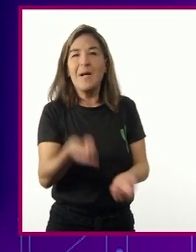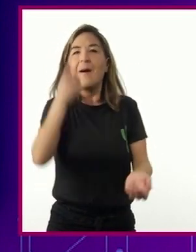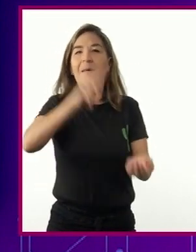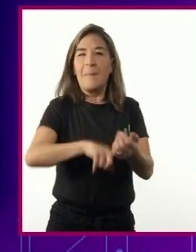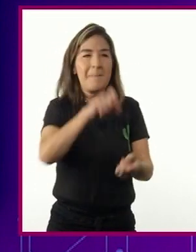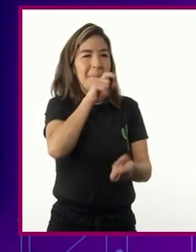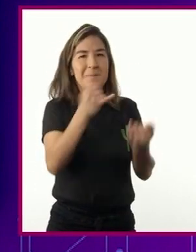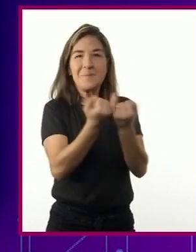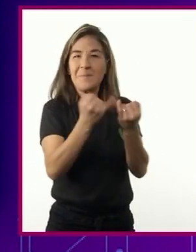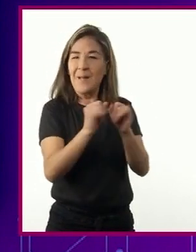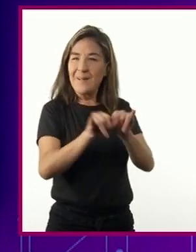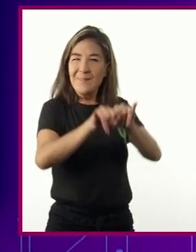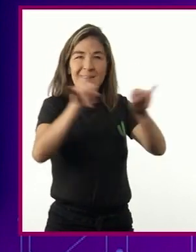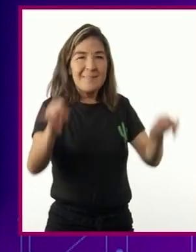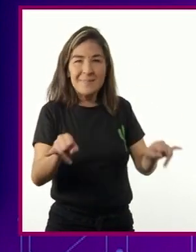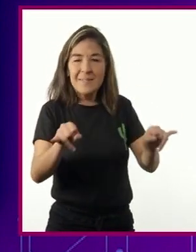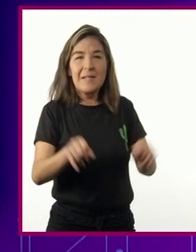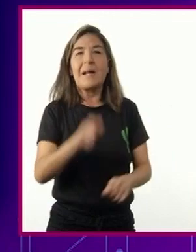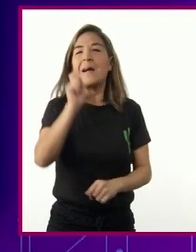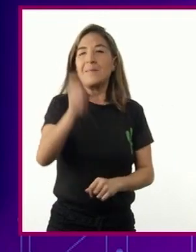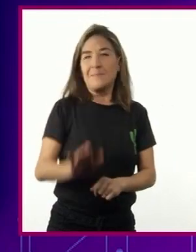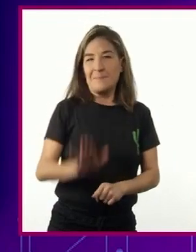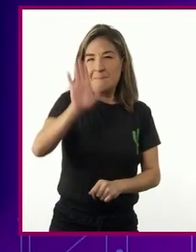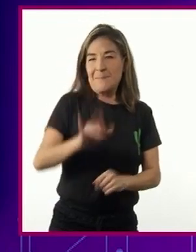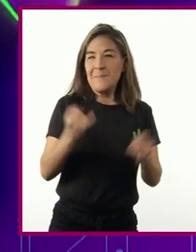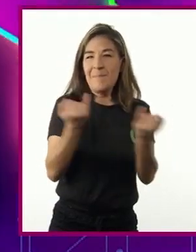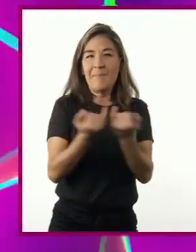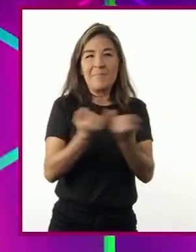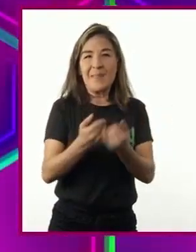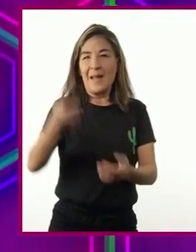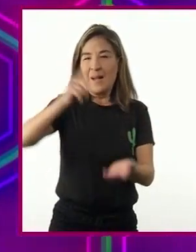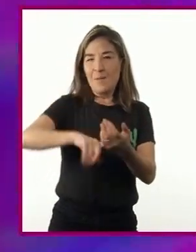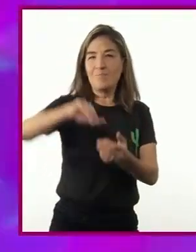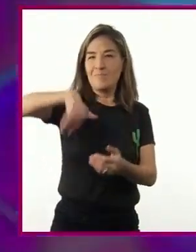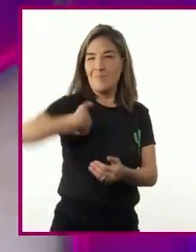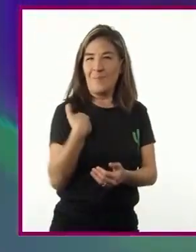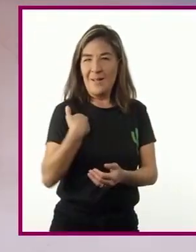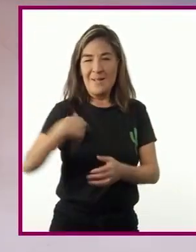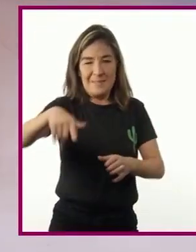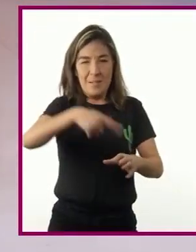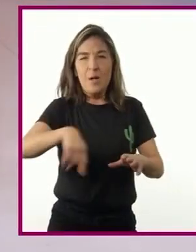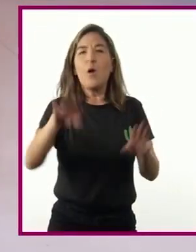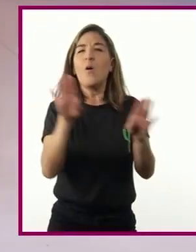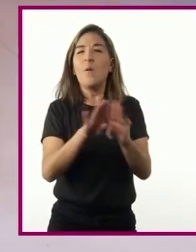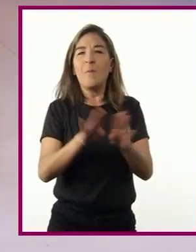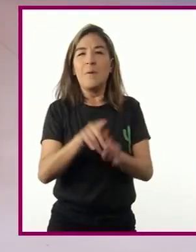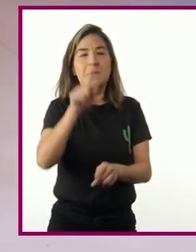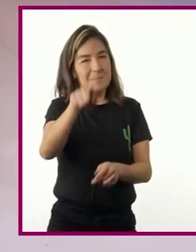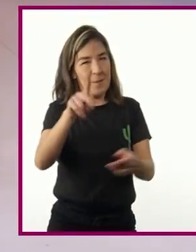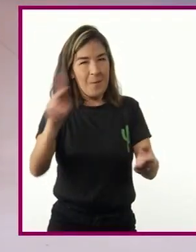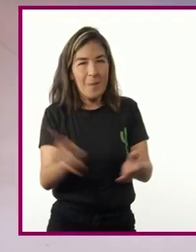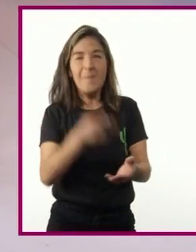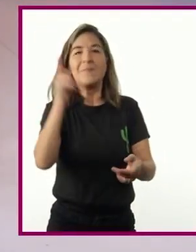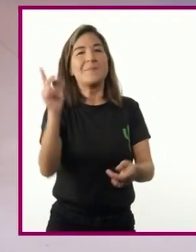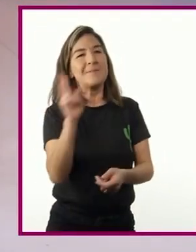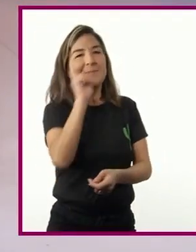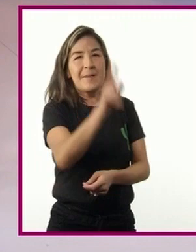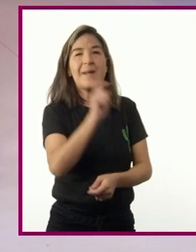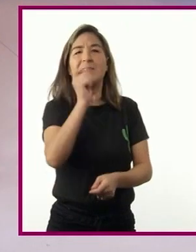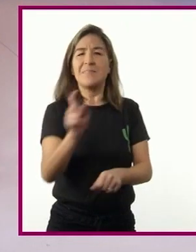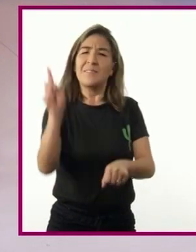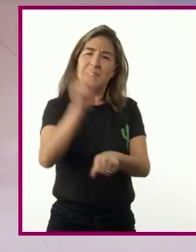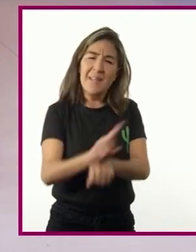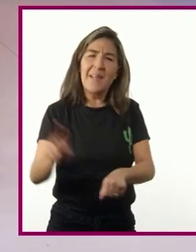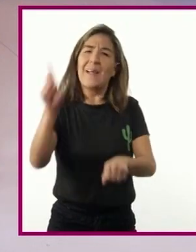la misma distancia, como si se tratara de una bóveda. Si repites esta observación durante muchos